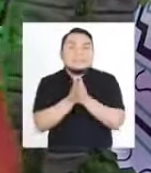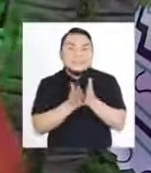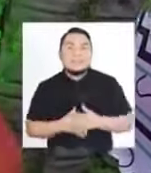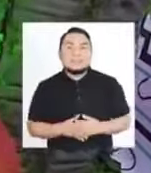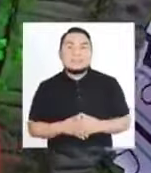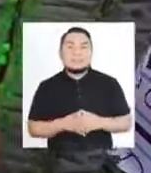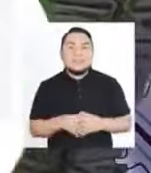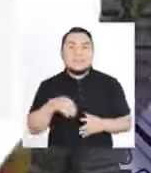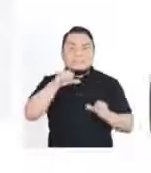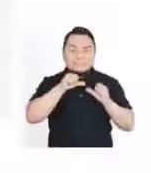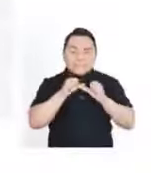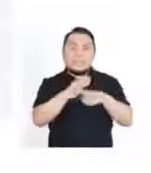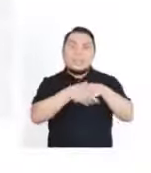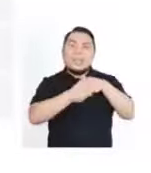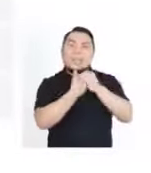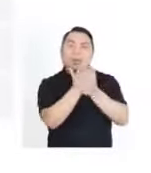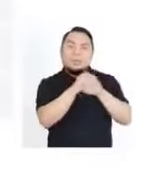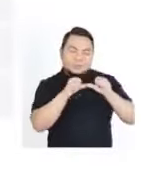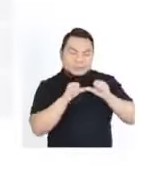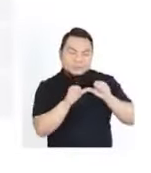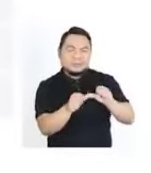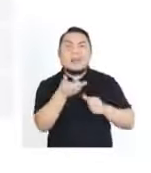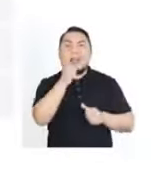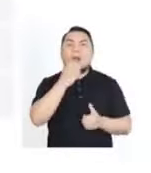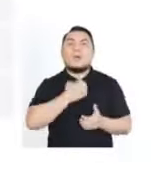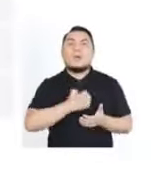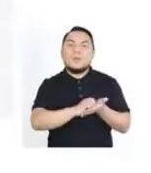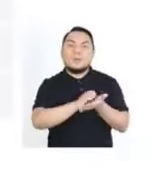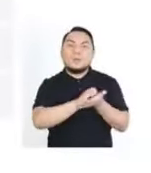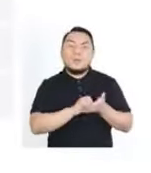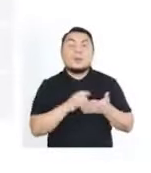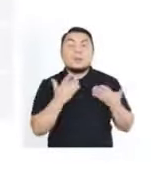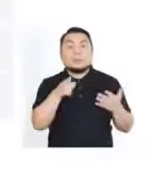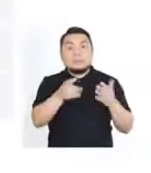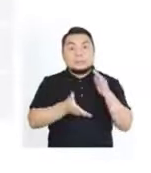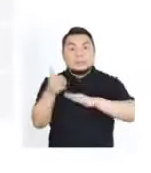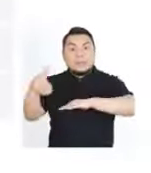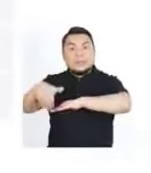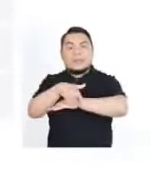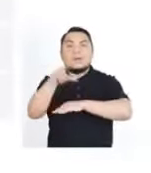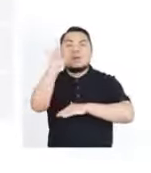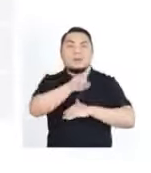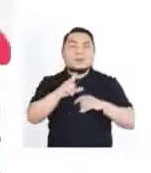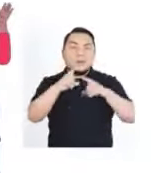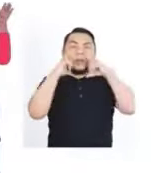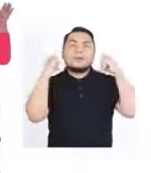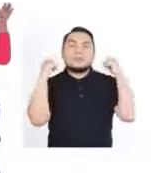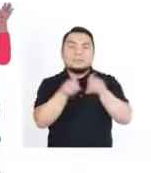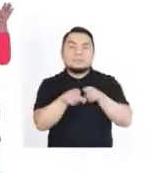más ganas. Sigamos lavándonos las manos con agua y jabón. Y si van a salir,